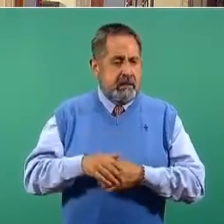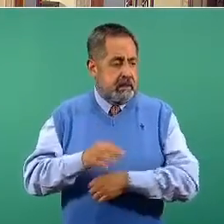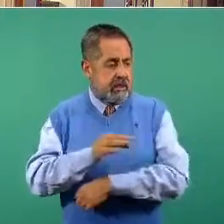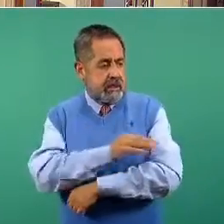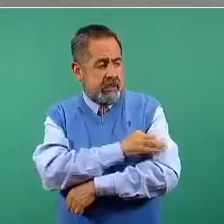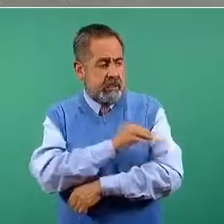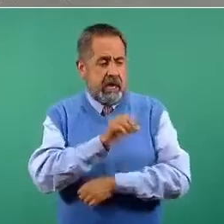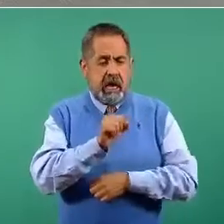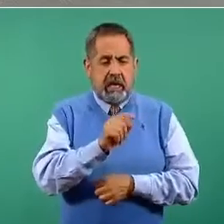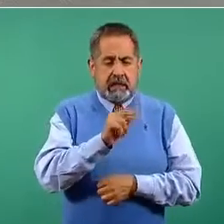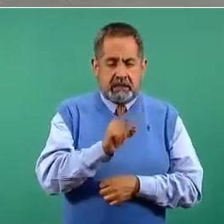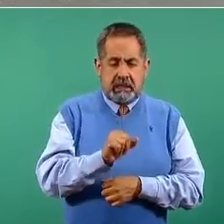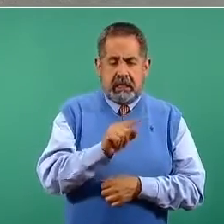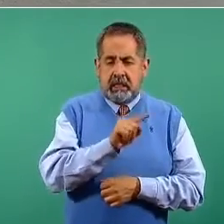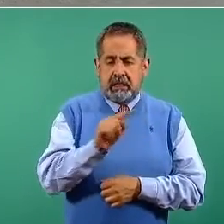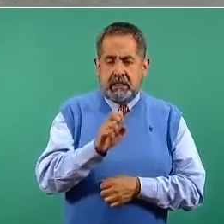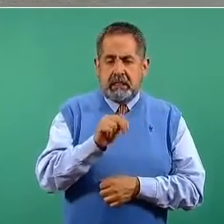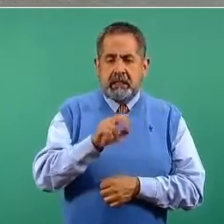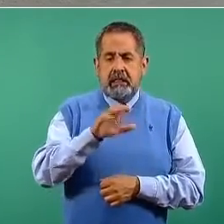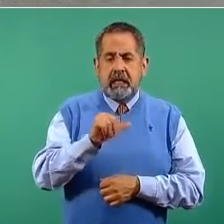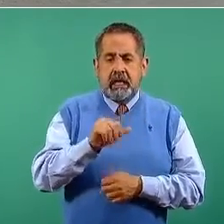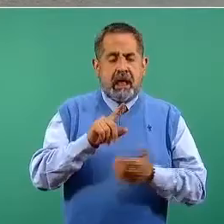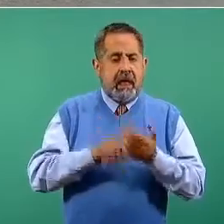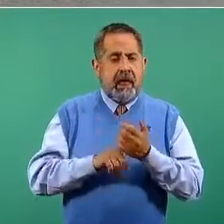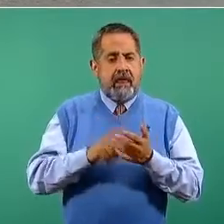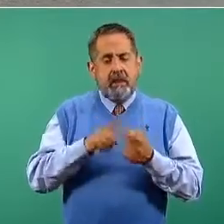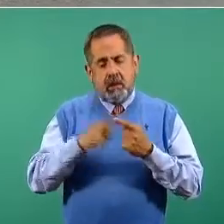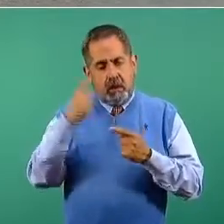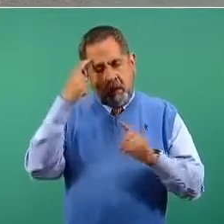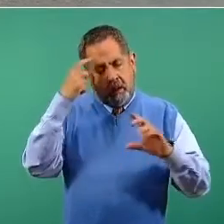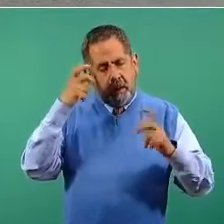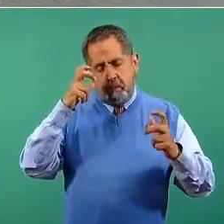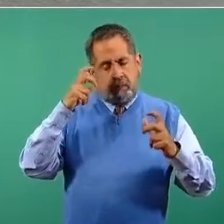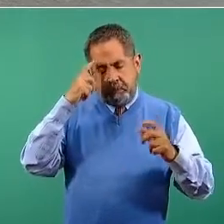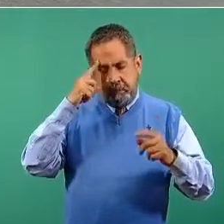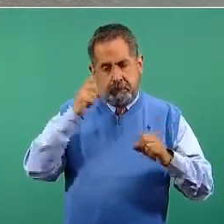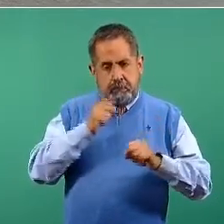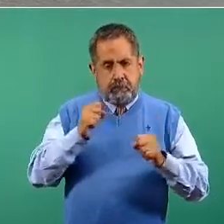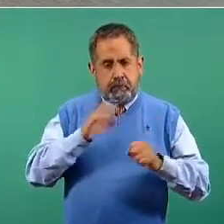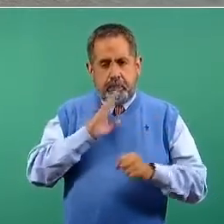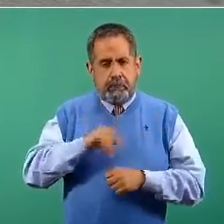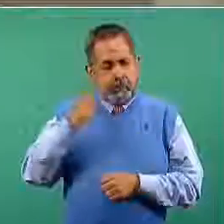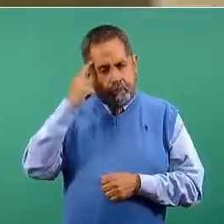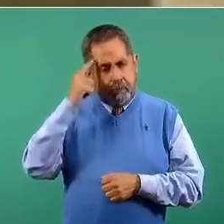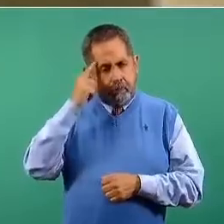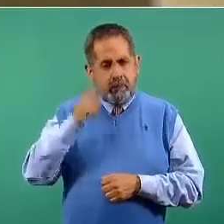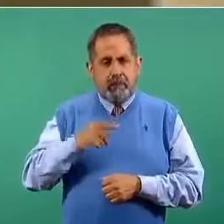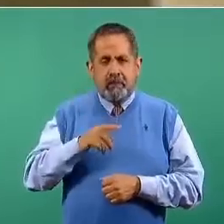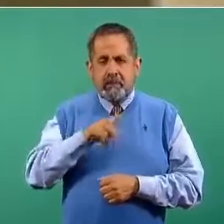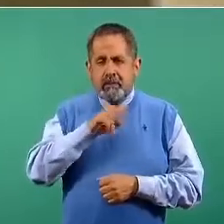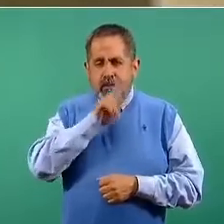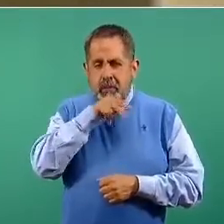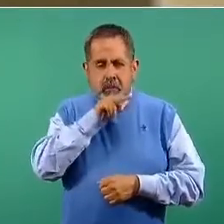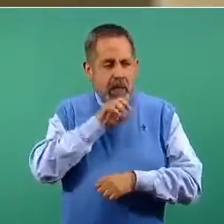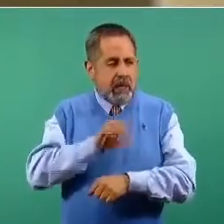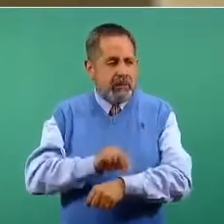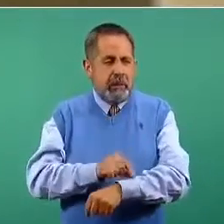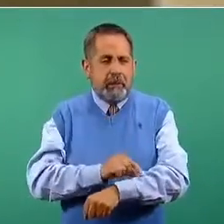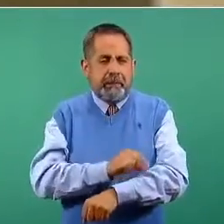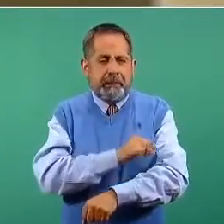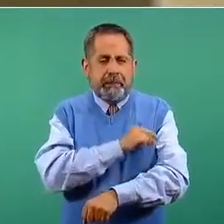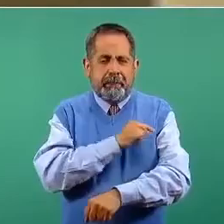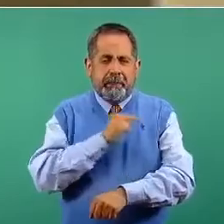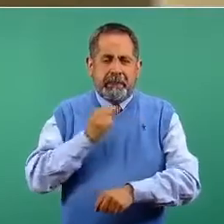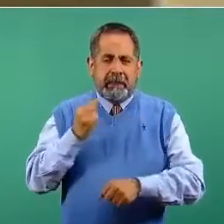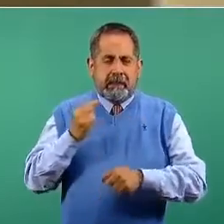de AstraZeneca y las personas que habían presentado trombosis, ¿no? Entonces, todavía está por determinarse cuál es esta relación,